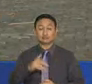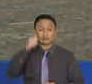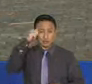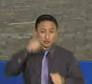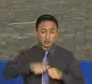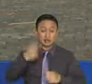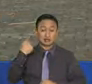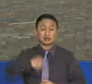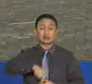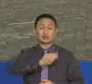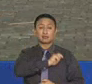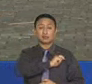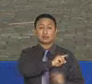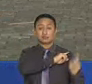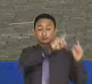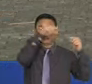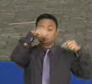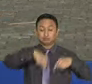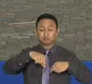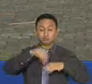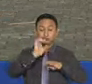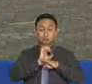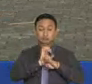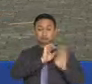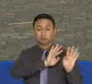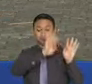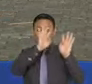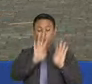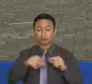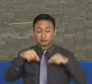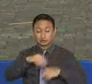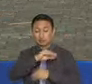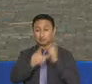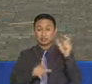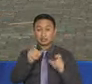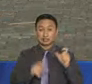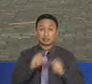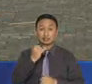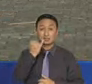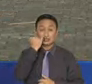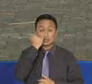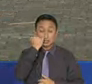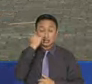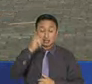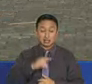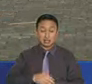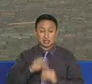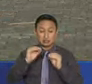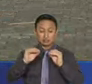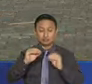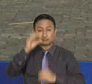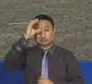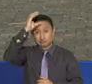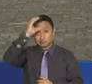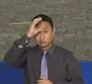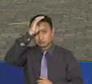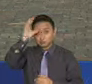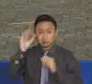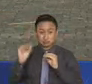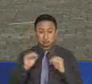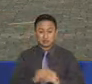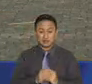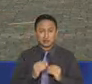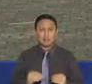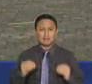los españoles llegaron aquí a estas tierras y catalizaron precisamente a la a la poblaciónquiteña para conocer